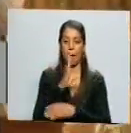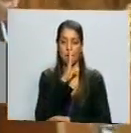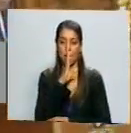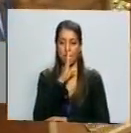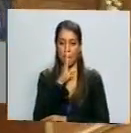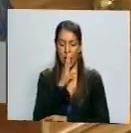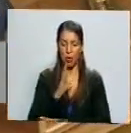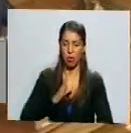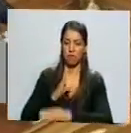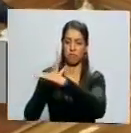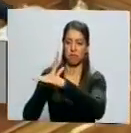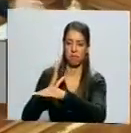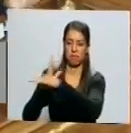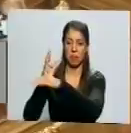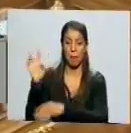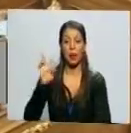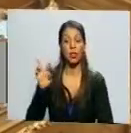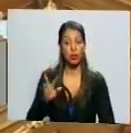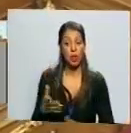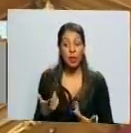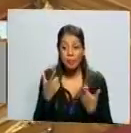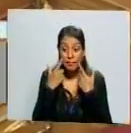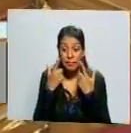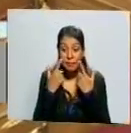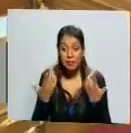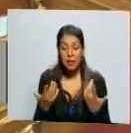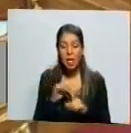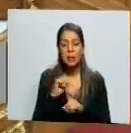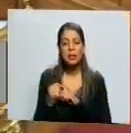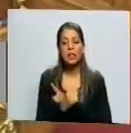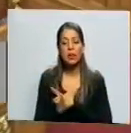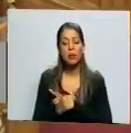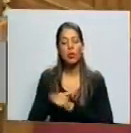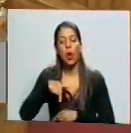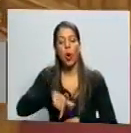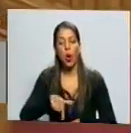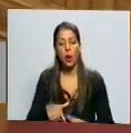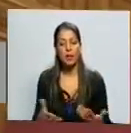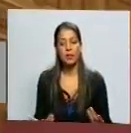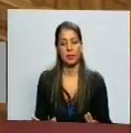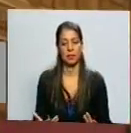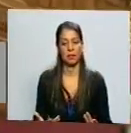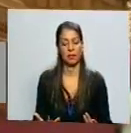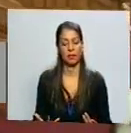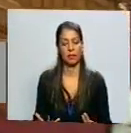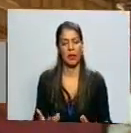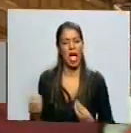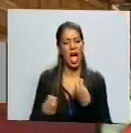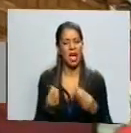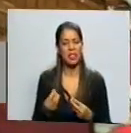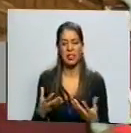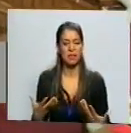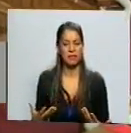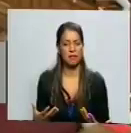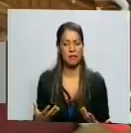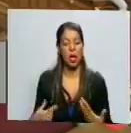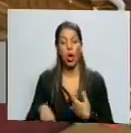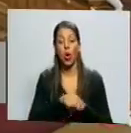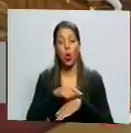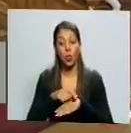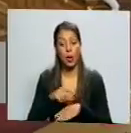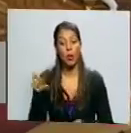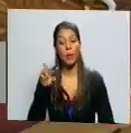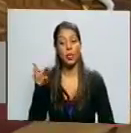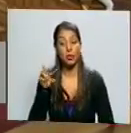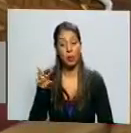y comercial. Ante esta coyuntura, ante esta situación, ¿qué va a hacer el gobierno